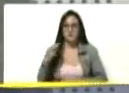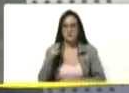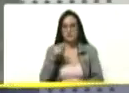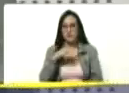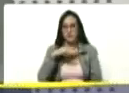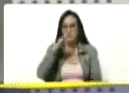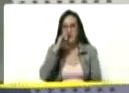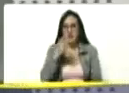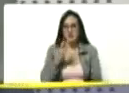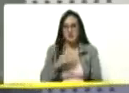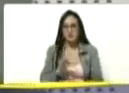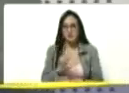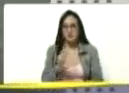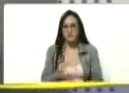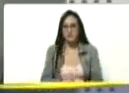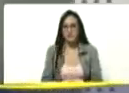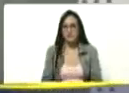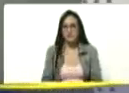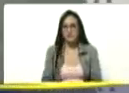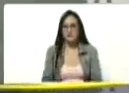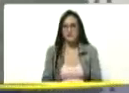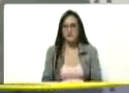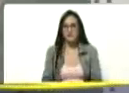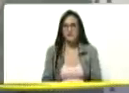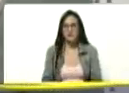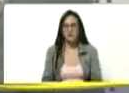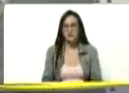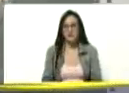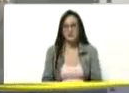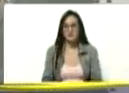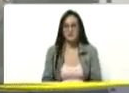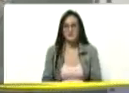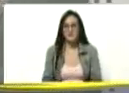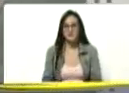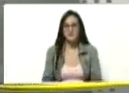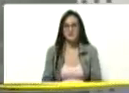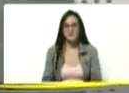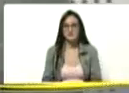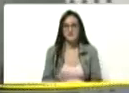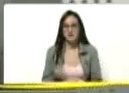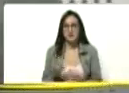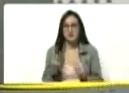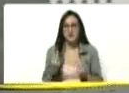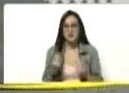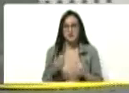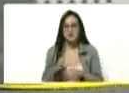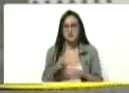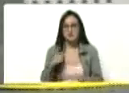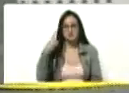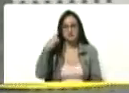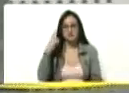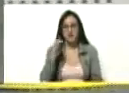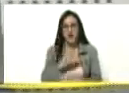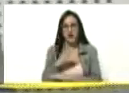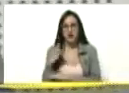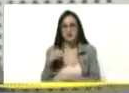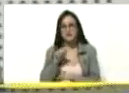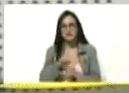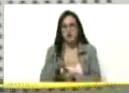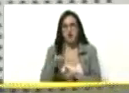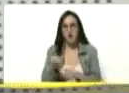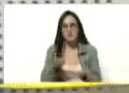padres fundadores, and the many great Caribbean minds that influenced this movement, y las muchísimas mentes caribeñas que influyeron en